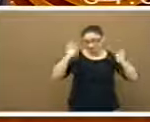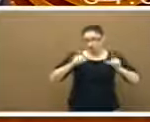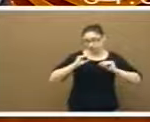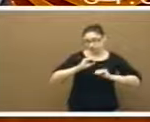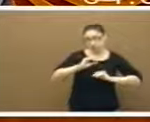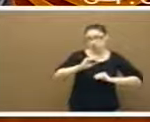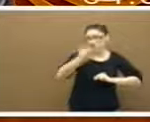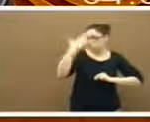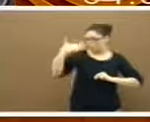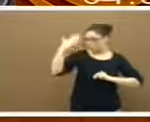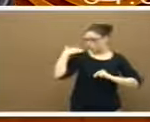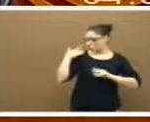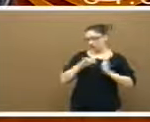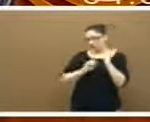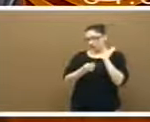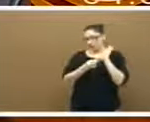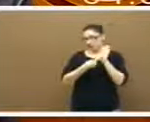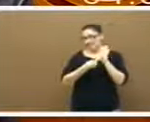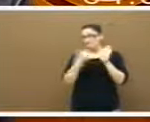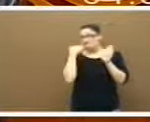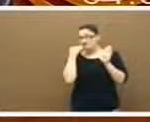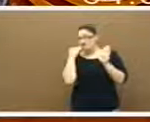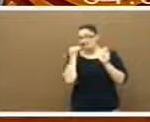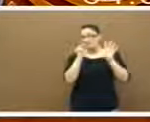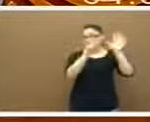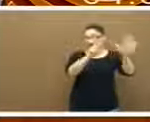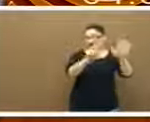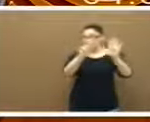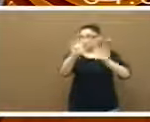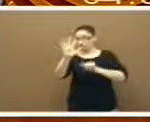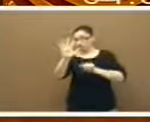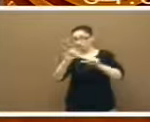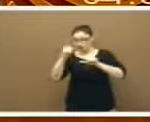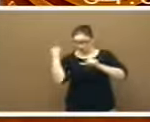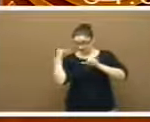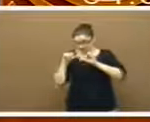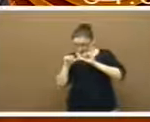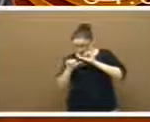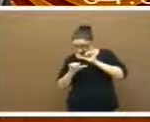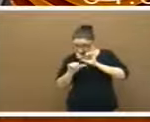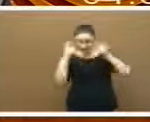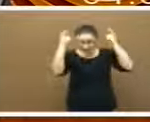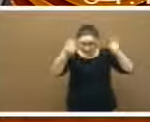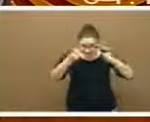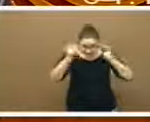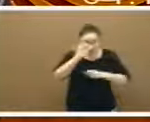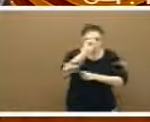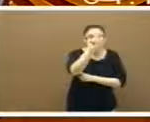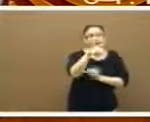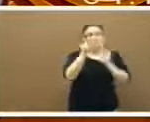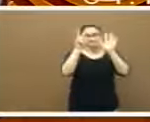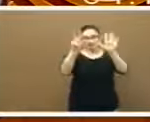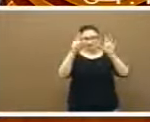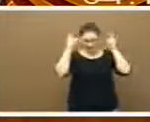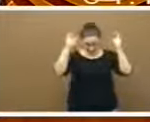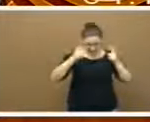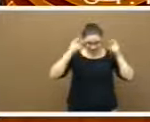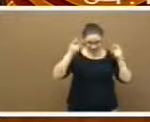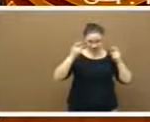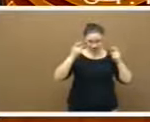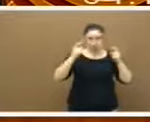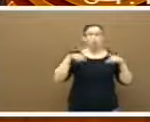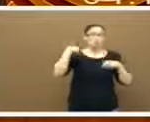desde la legislación que se puso en marcha en el año 75, y en lo sucesivo los grupos políticos que han venido acudiendo a esta